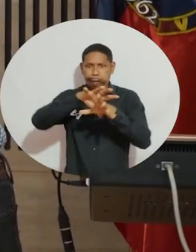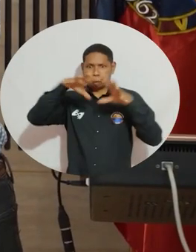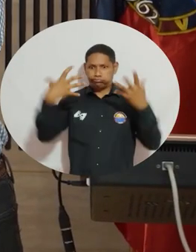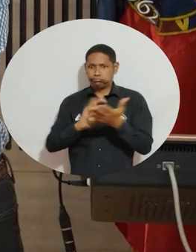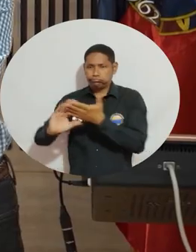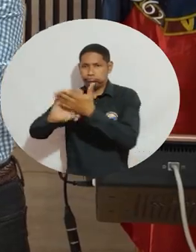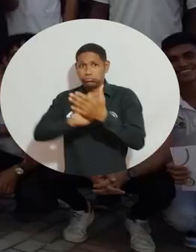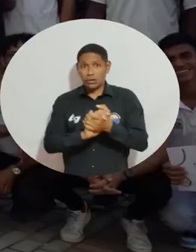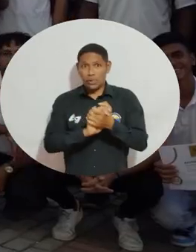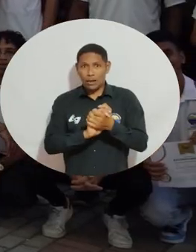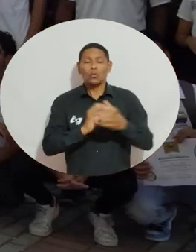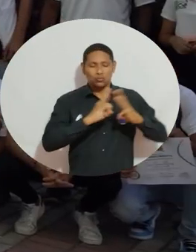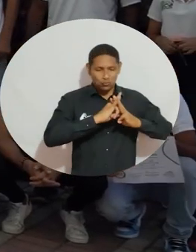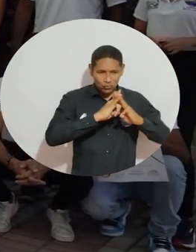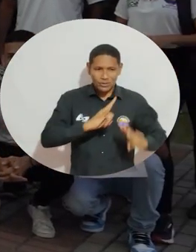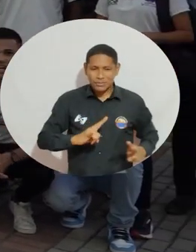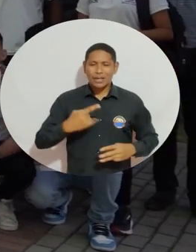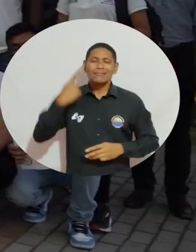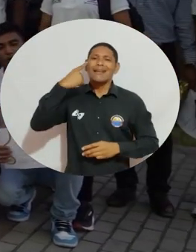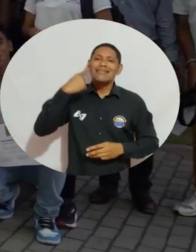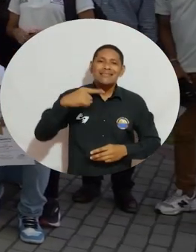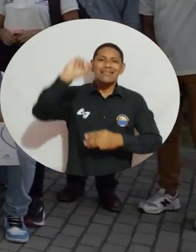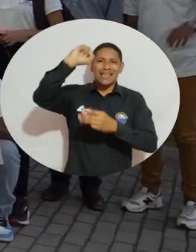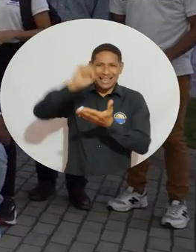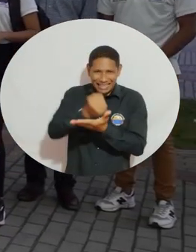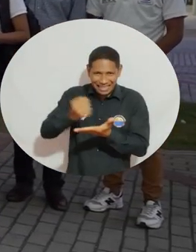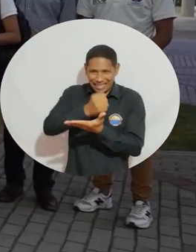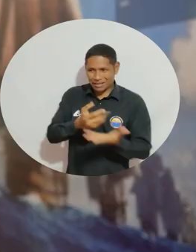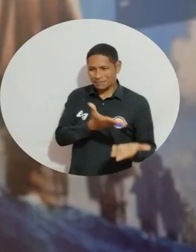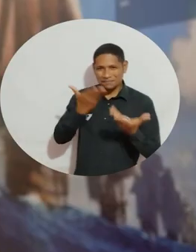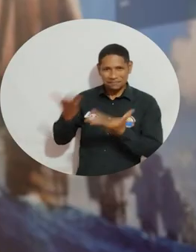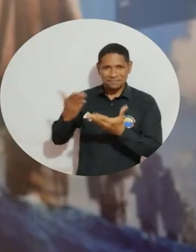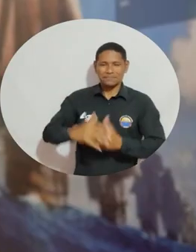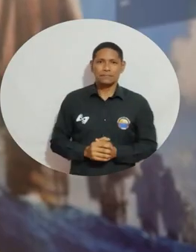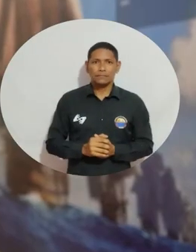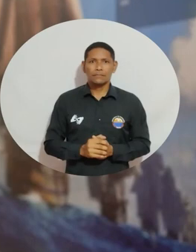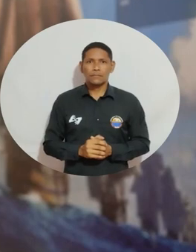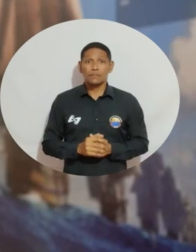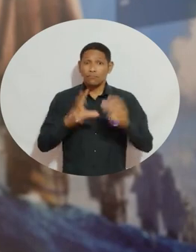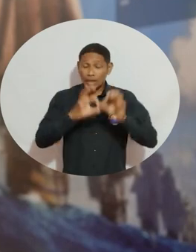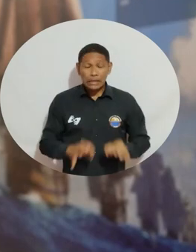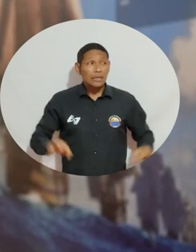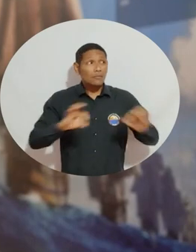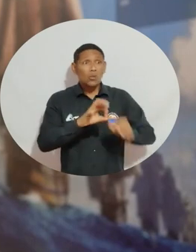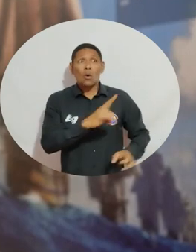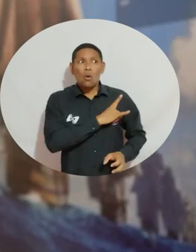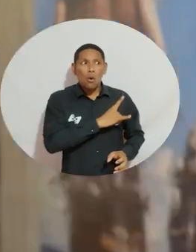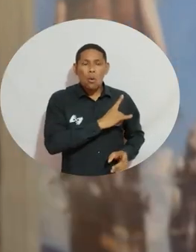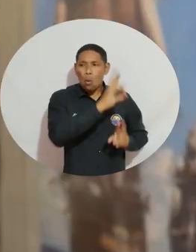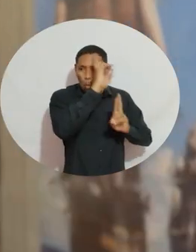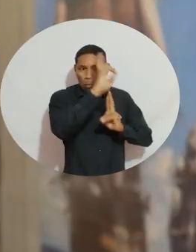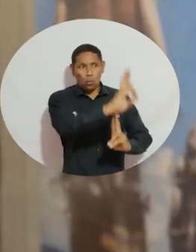planeta, la Universidad del Magdalena realizó la celebración del Día del Biólogo. Es importante, obviamente, que la universidad